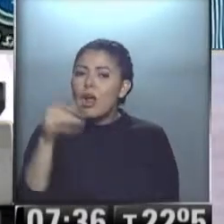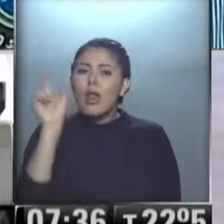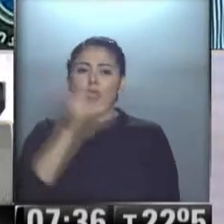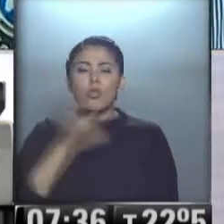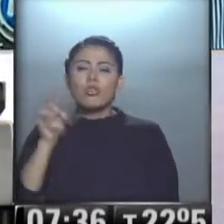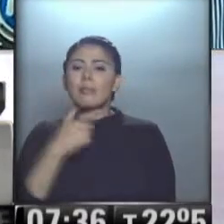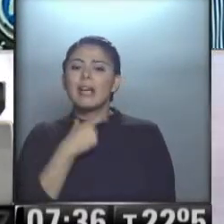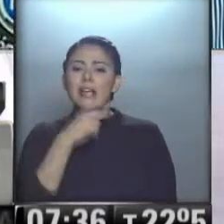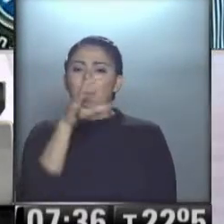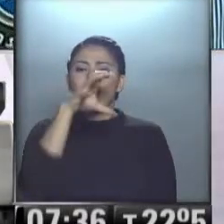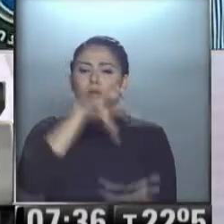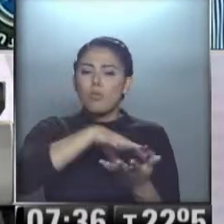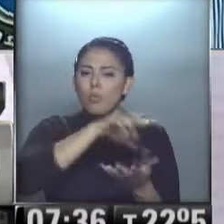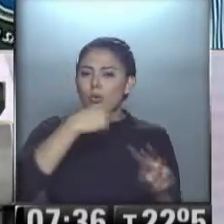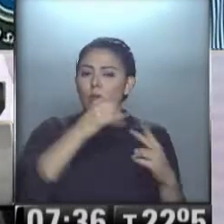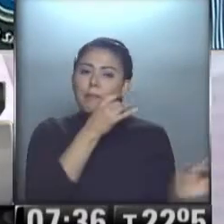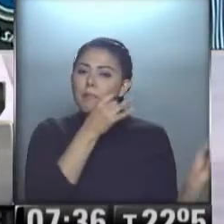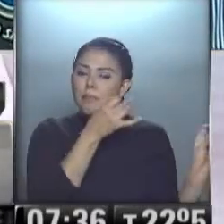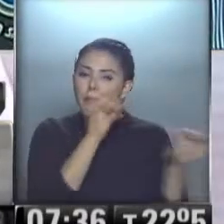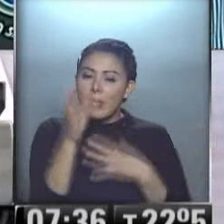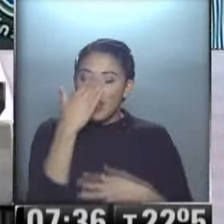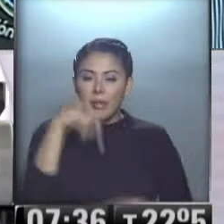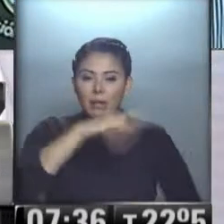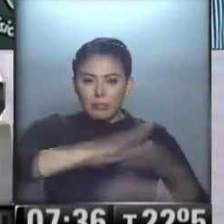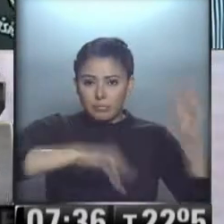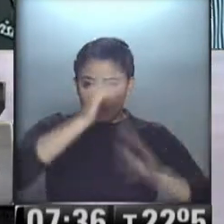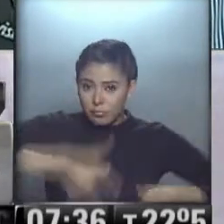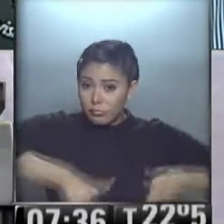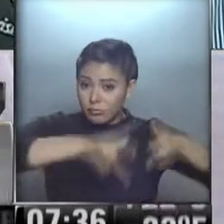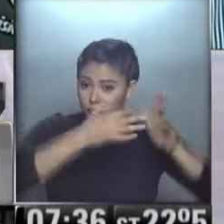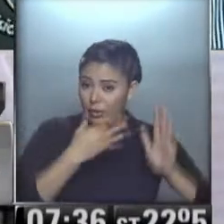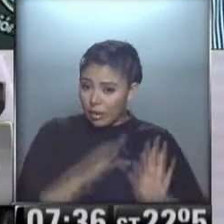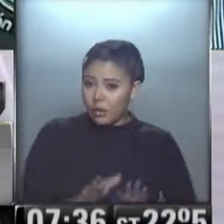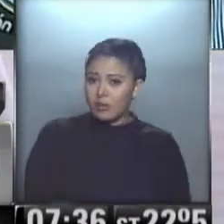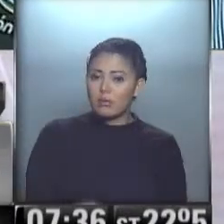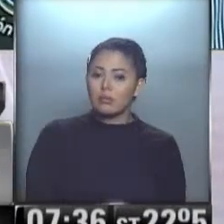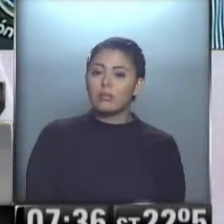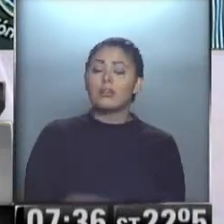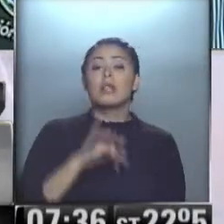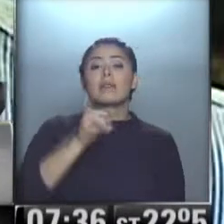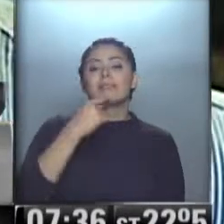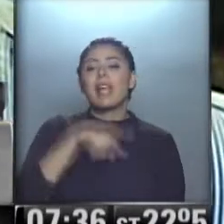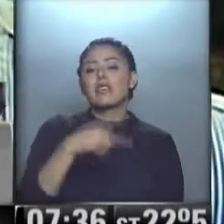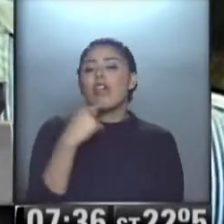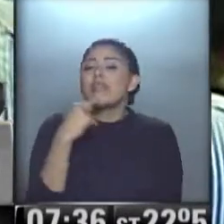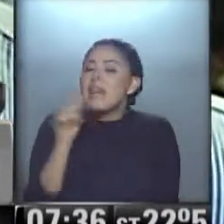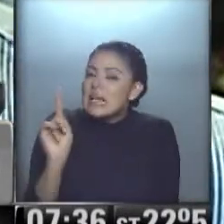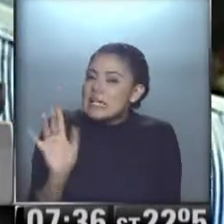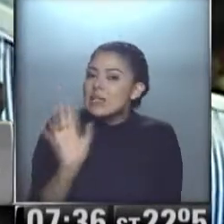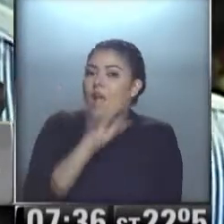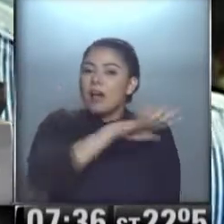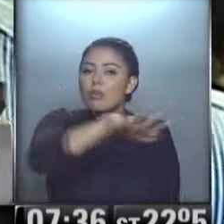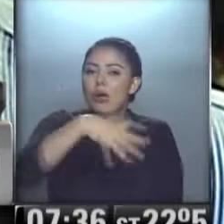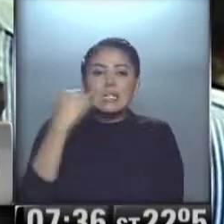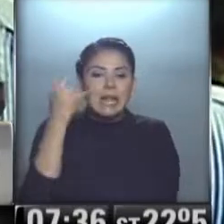es la venta del inmueble para construir allí un edificio? Sí, ellos dicen que supuestamente tienen vendido el inmueble